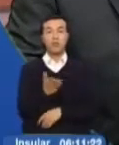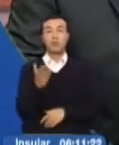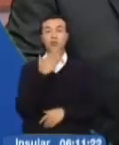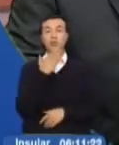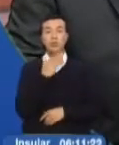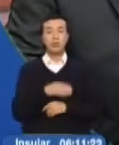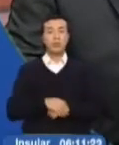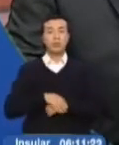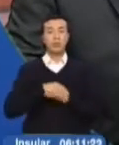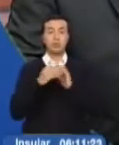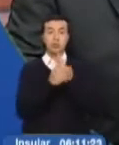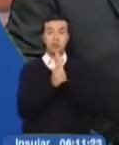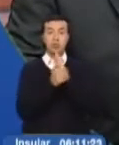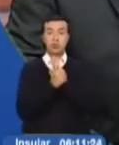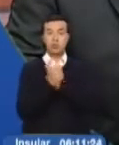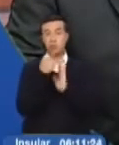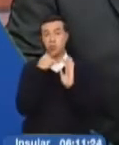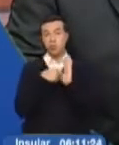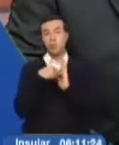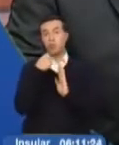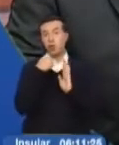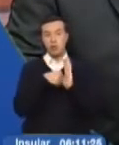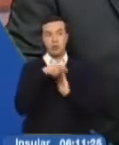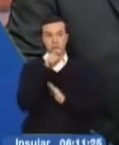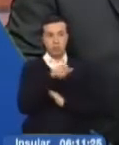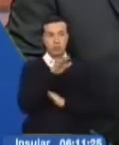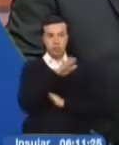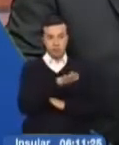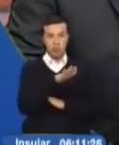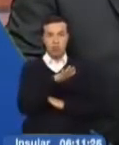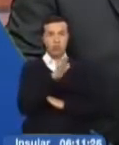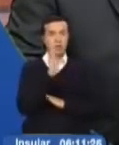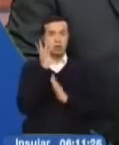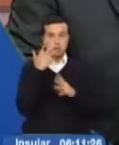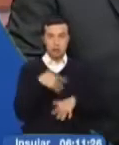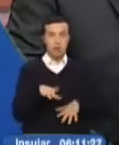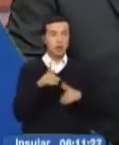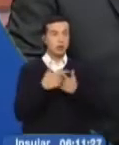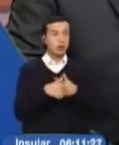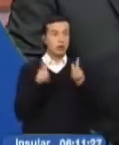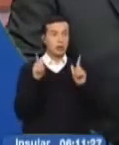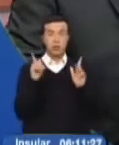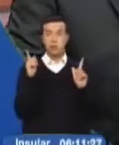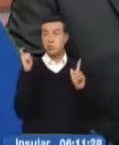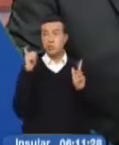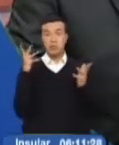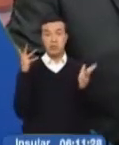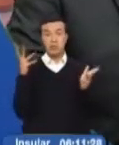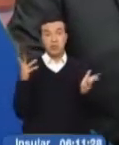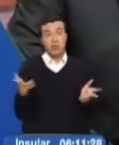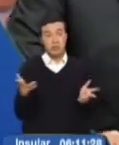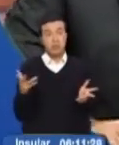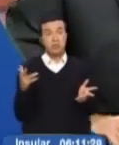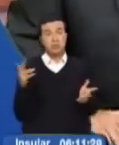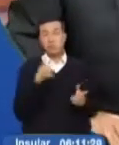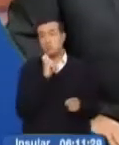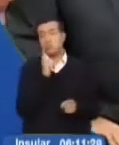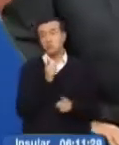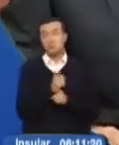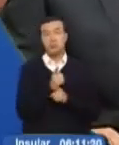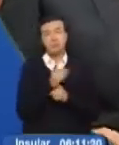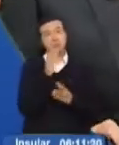el talento humano es decir si ese puesto de trabajo que queda vacante no es necesario pues se tiene